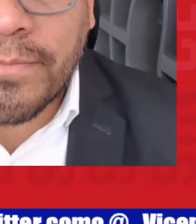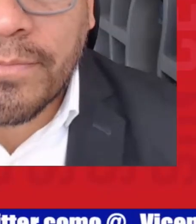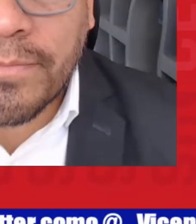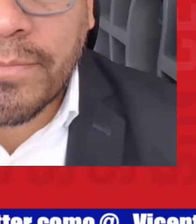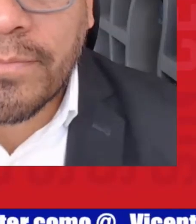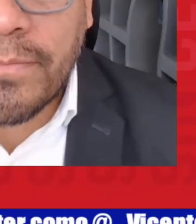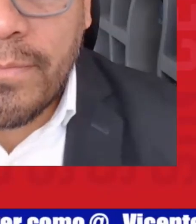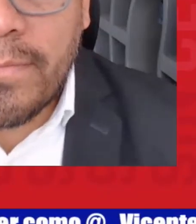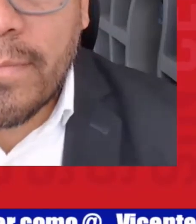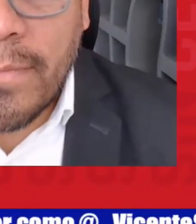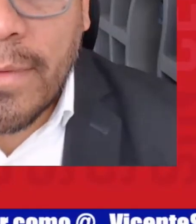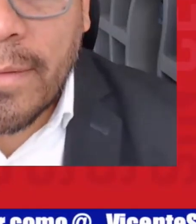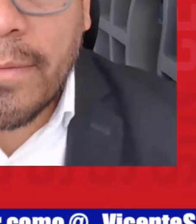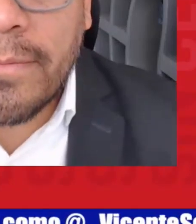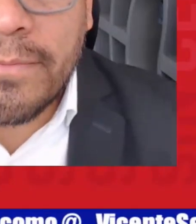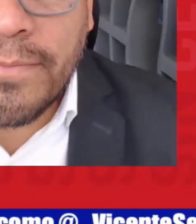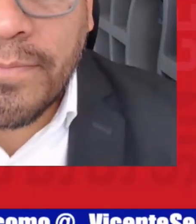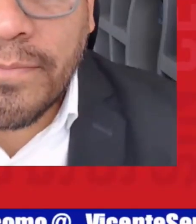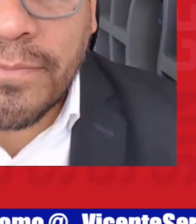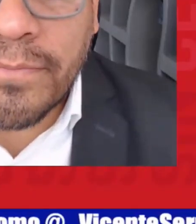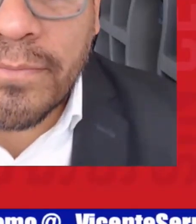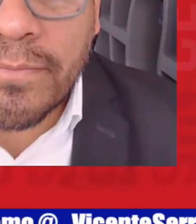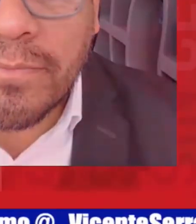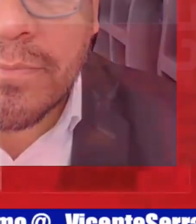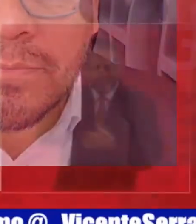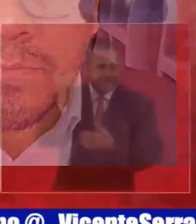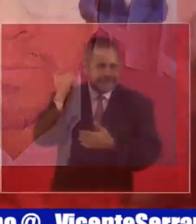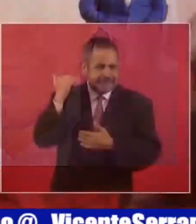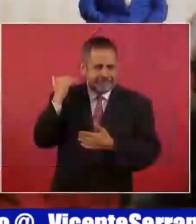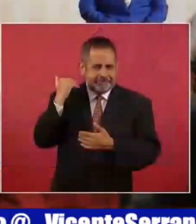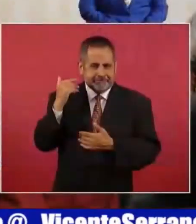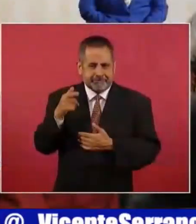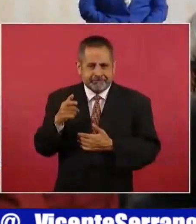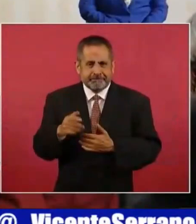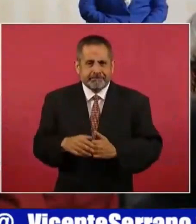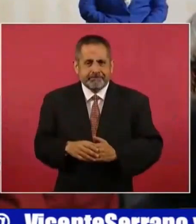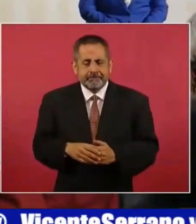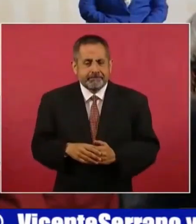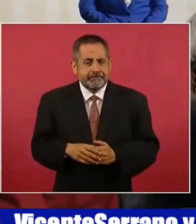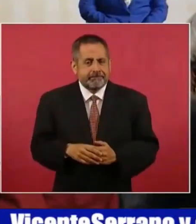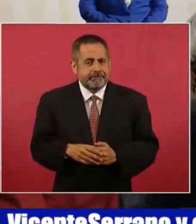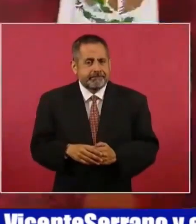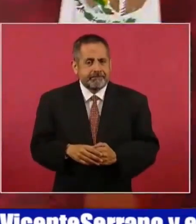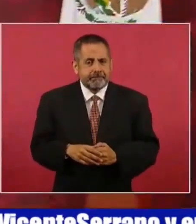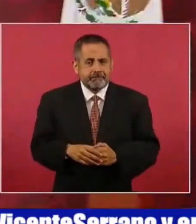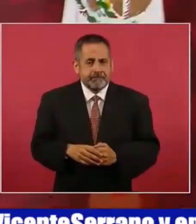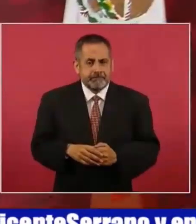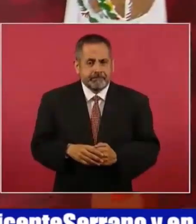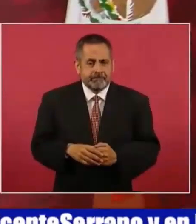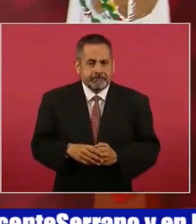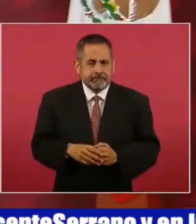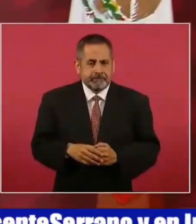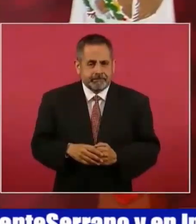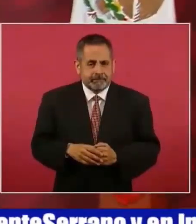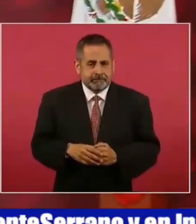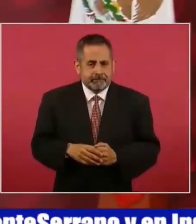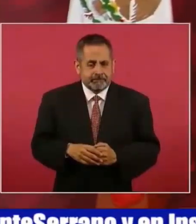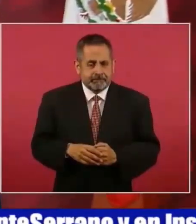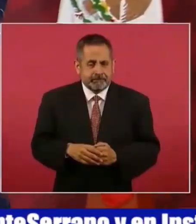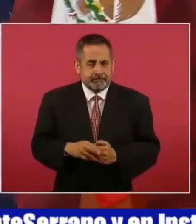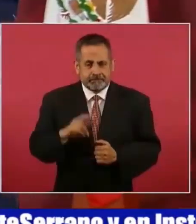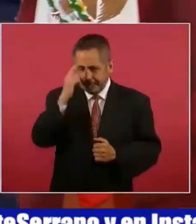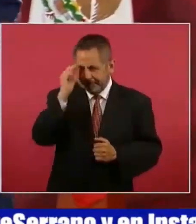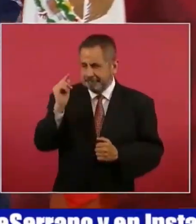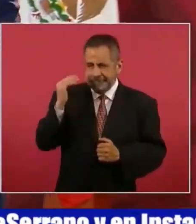bloque. Todavía no se completa esa mancha